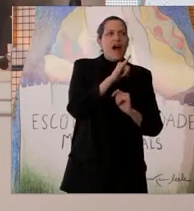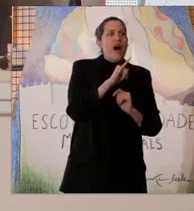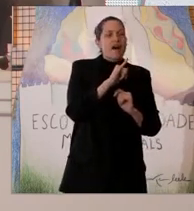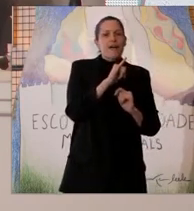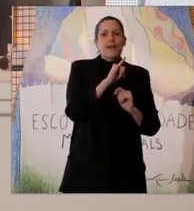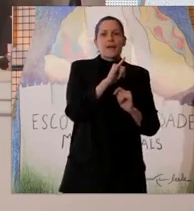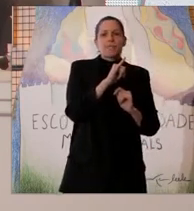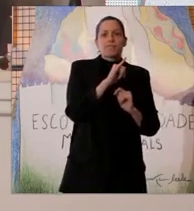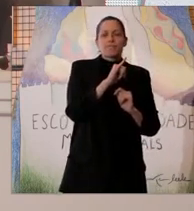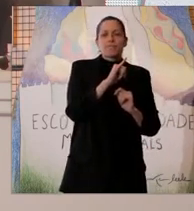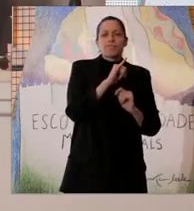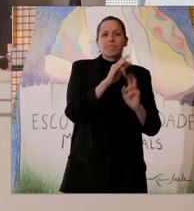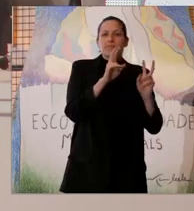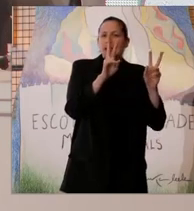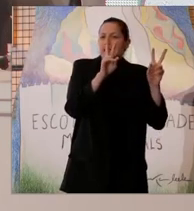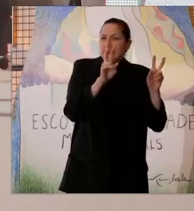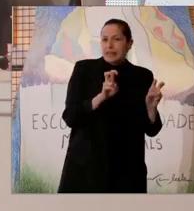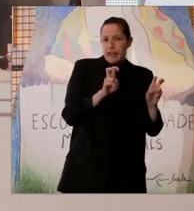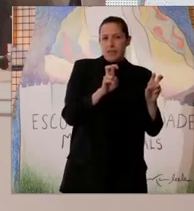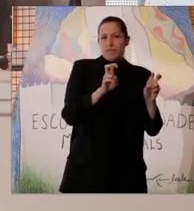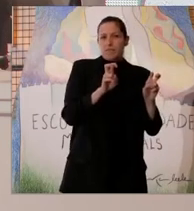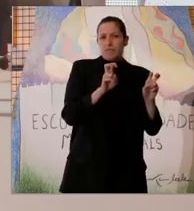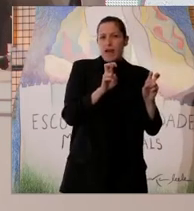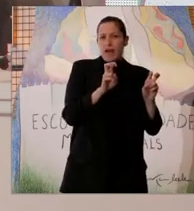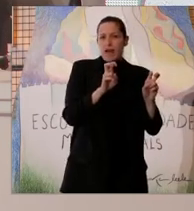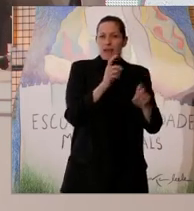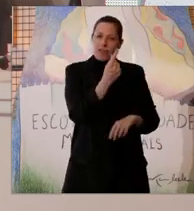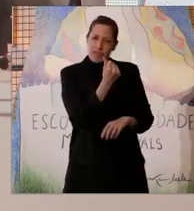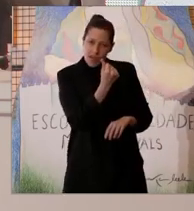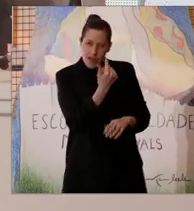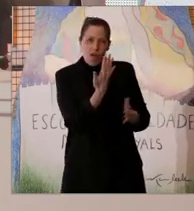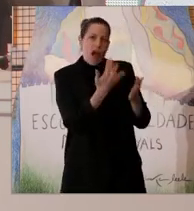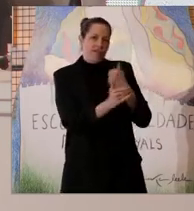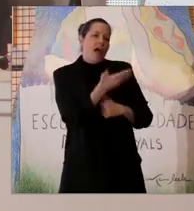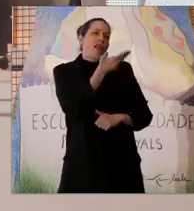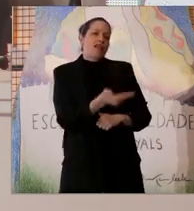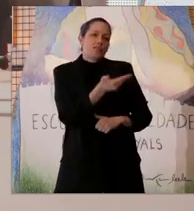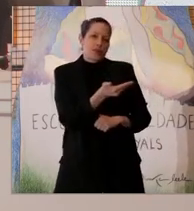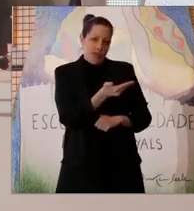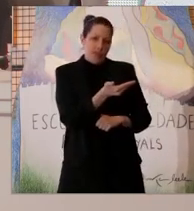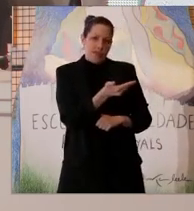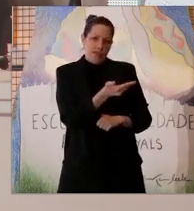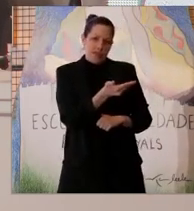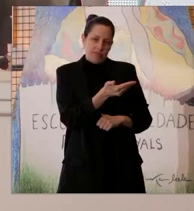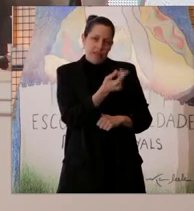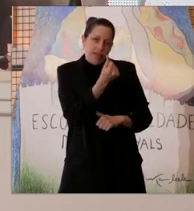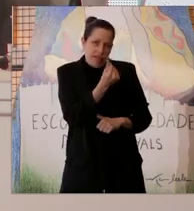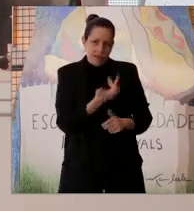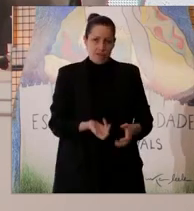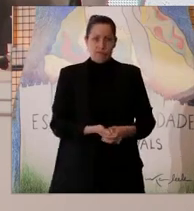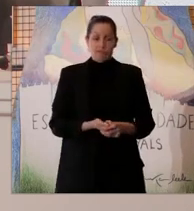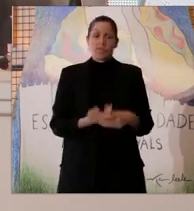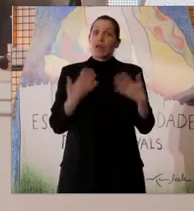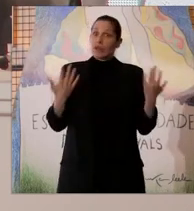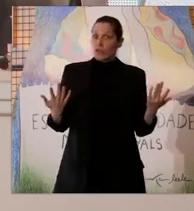la brecha en este mundo y es el dinero es la pasta y es el poder entonces para todo aquel